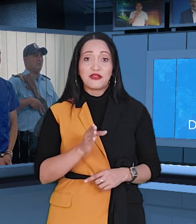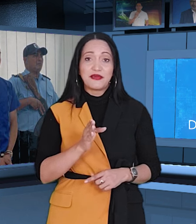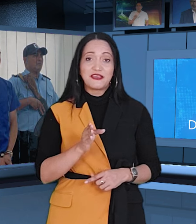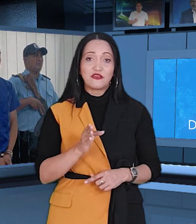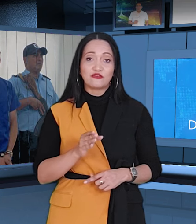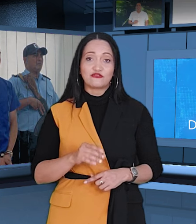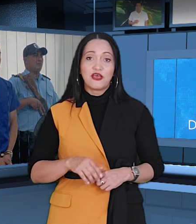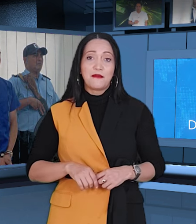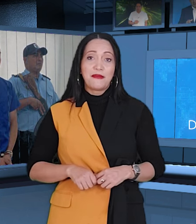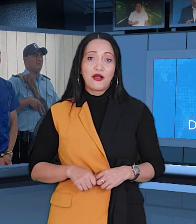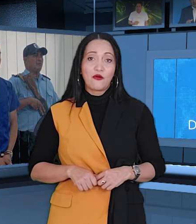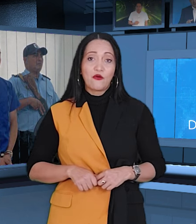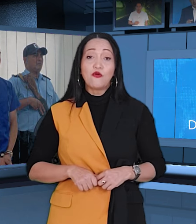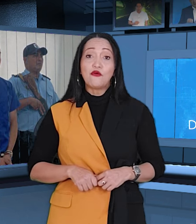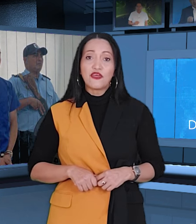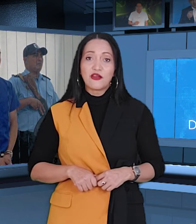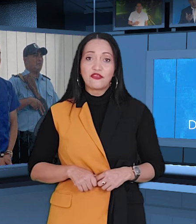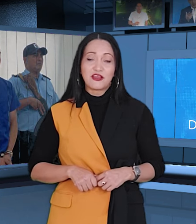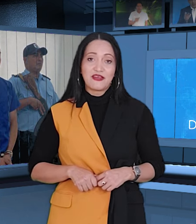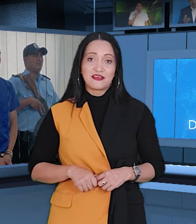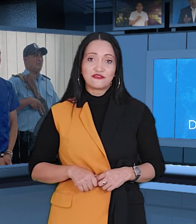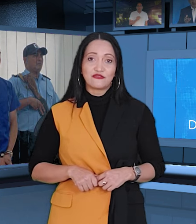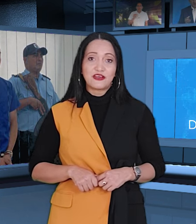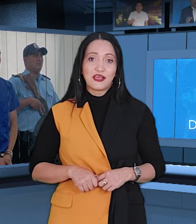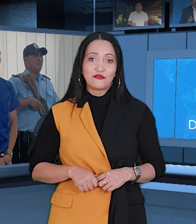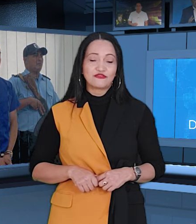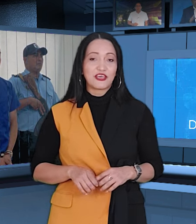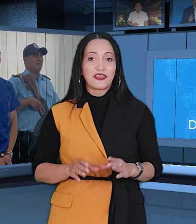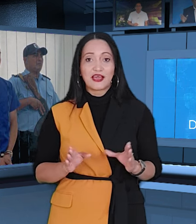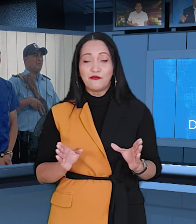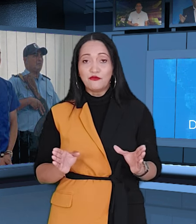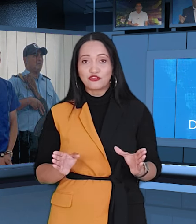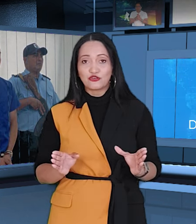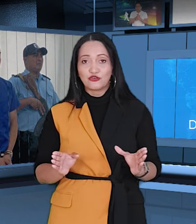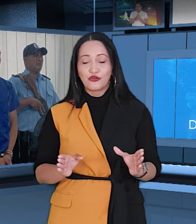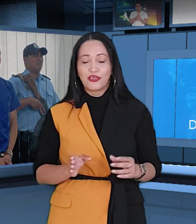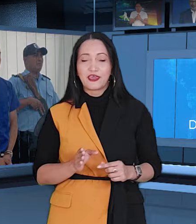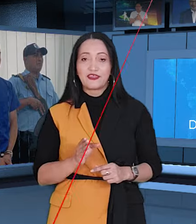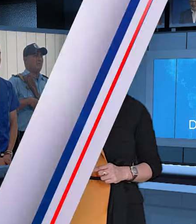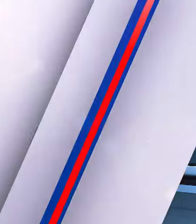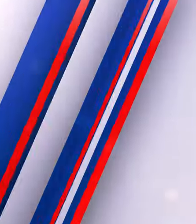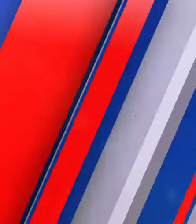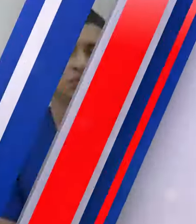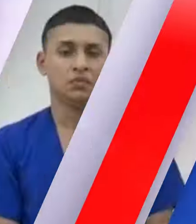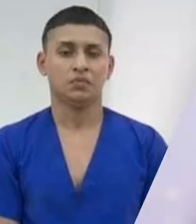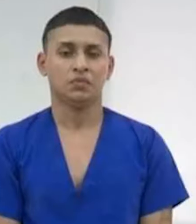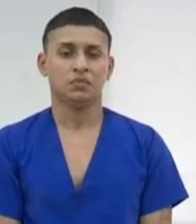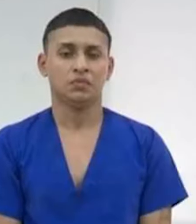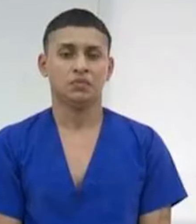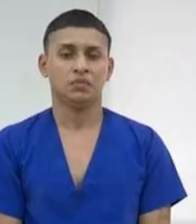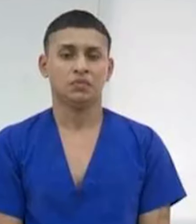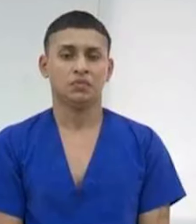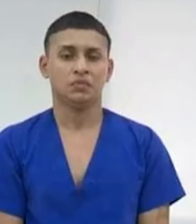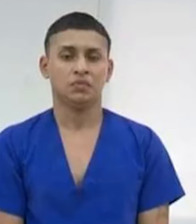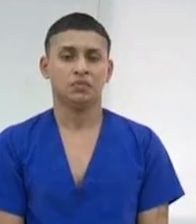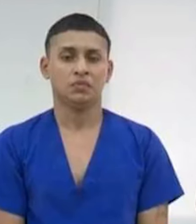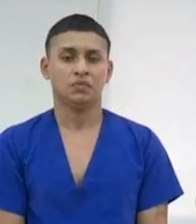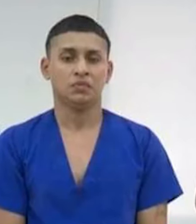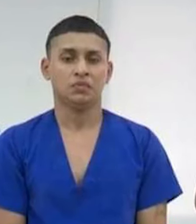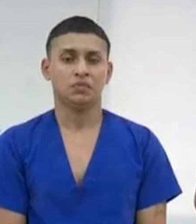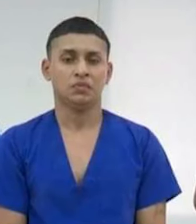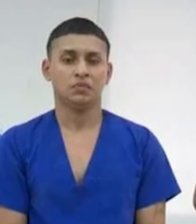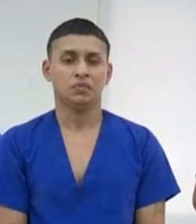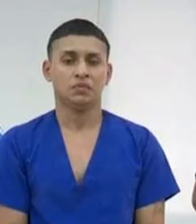el 2022, bajo un modelo de liberación de reos que deja mucho que desear. La policía presentó hoy a